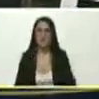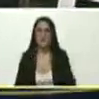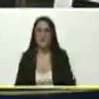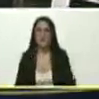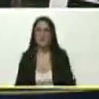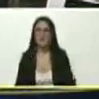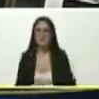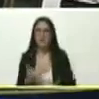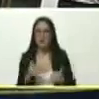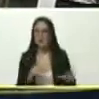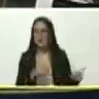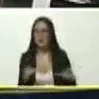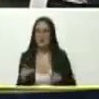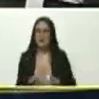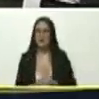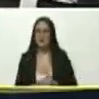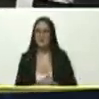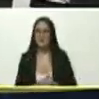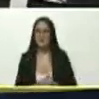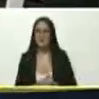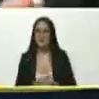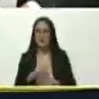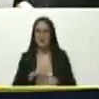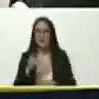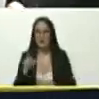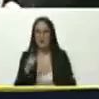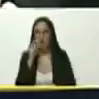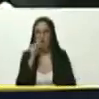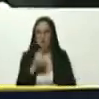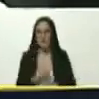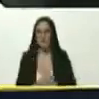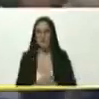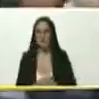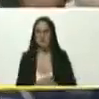Y estamos listos, doctor Silva Calderón,